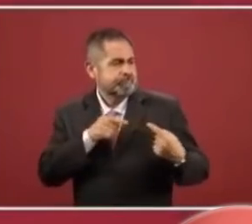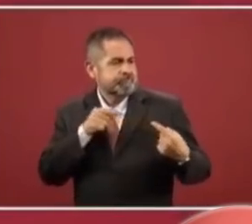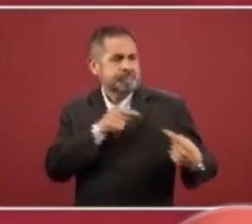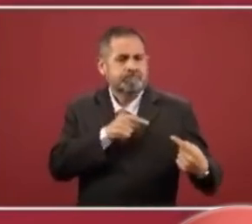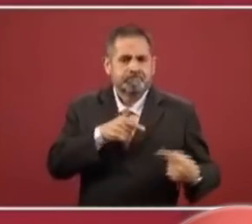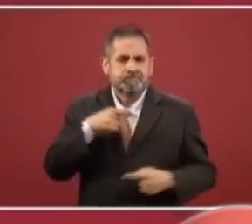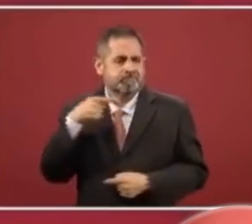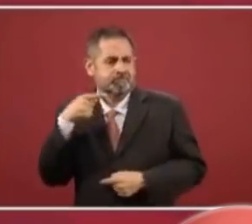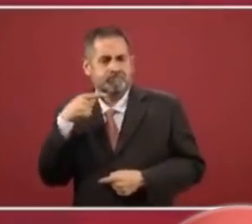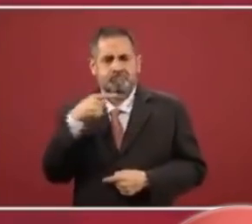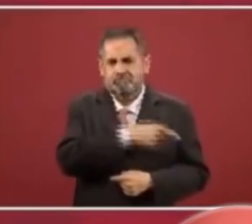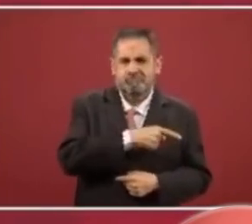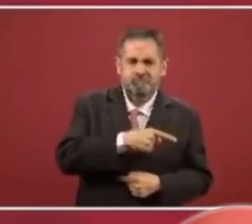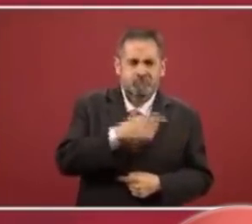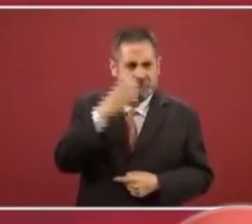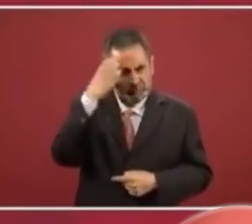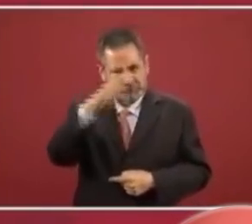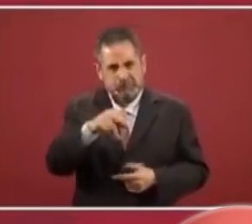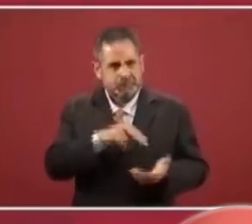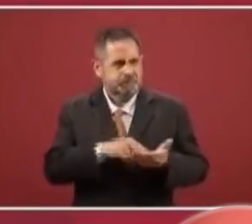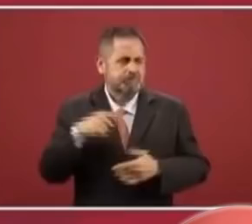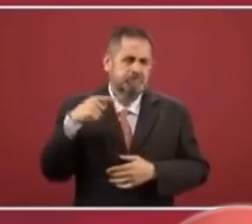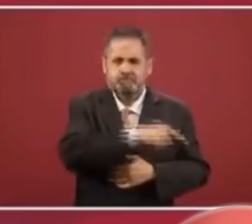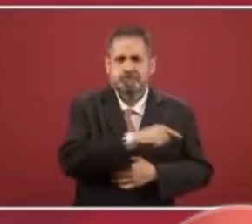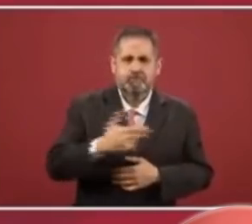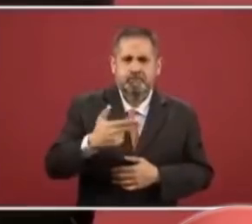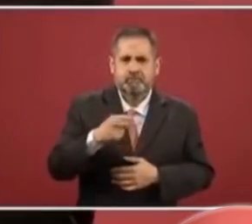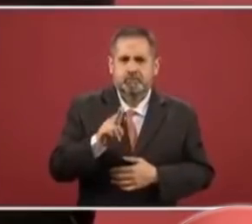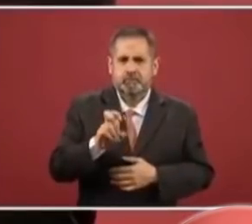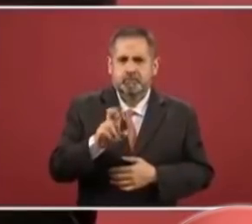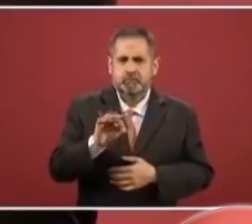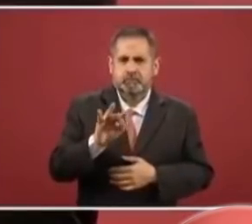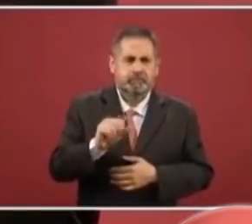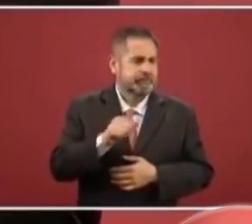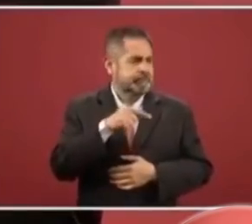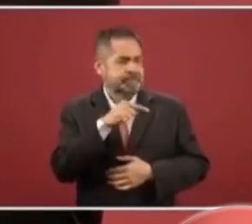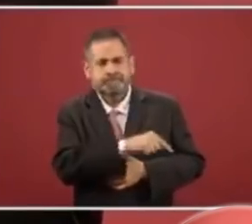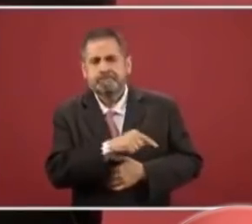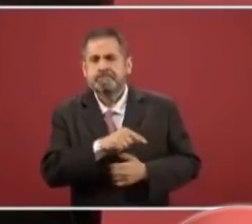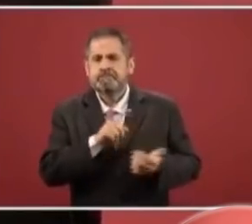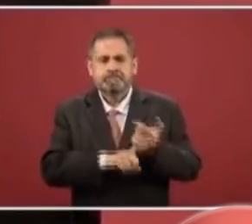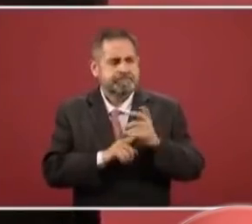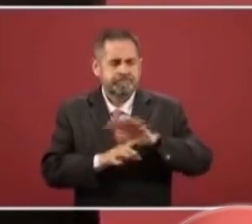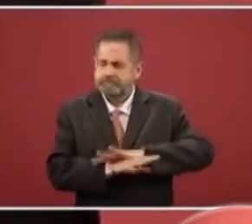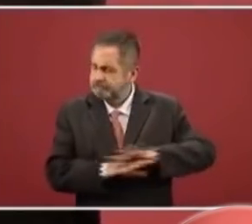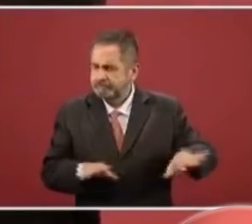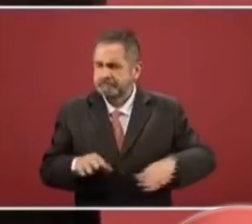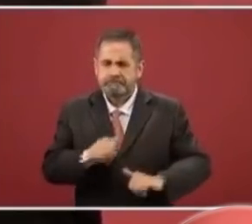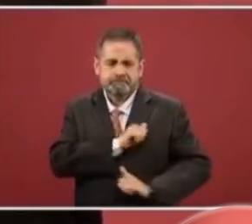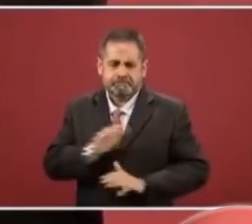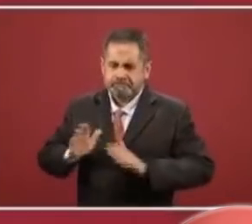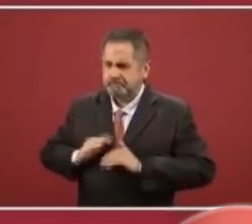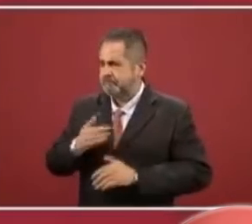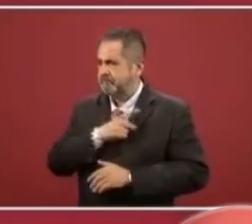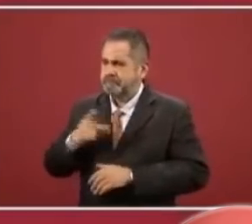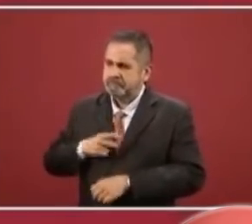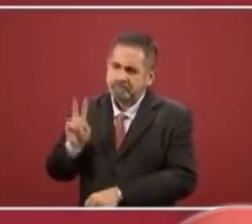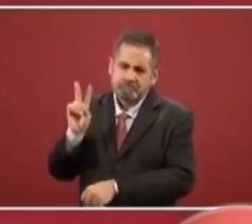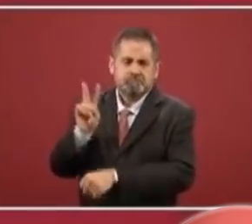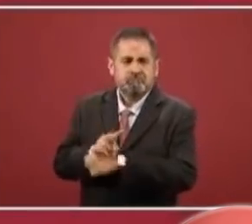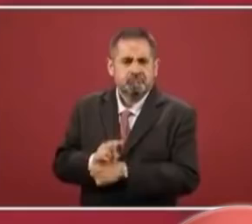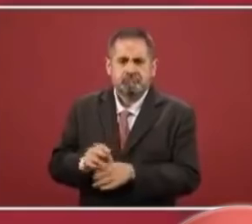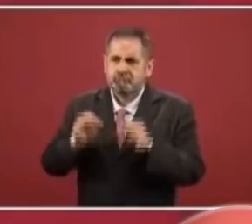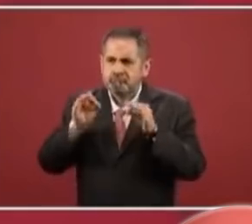la tiranía, para enfrentar a Huerta y para restablecer la legalidad democrática.